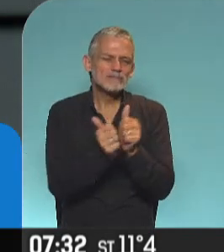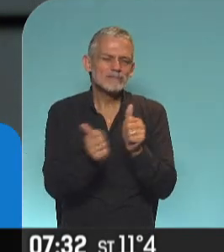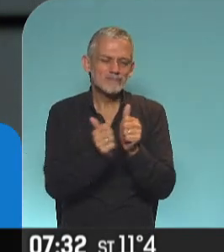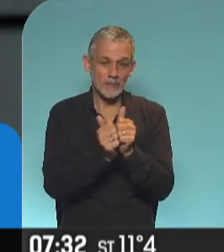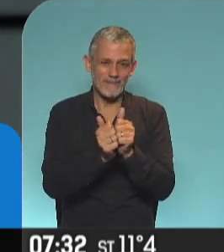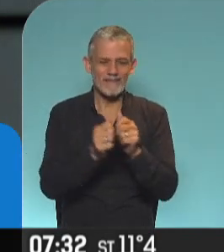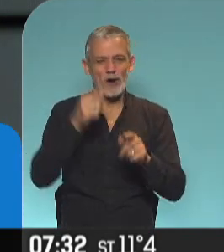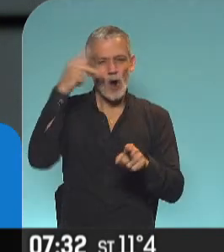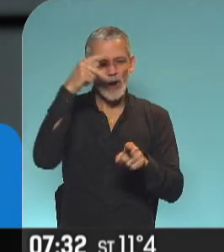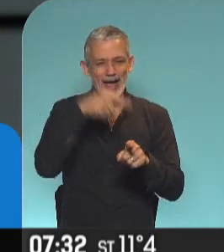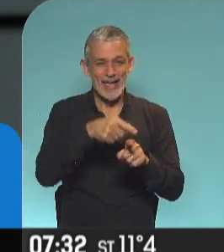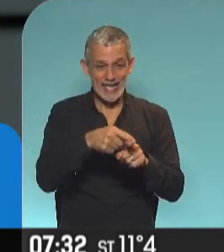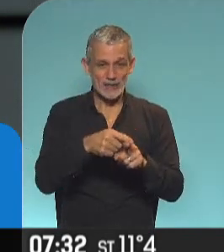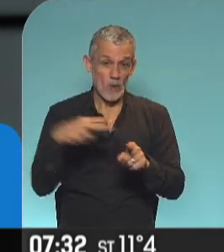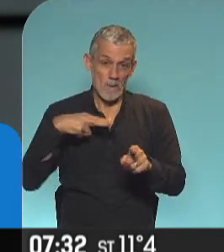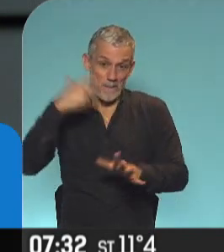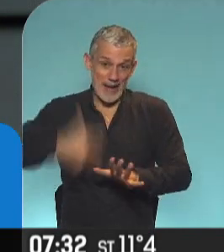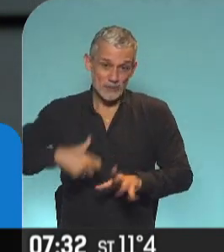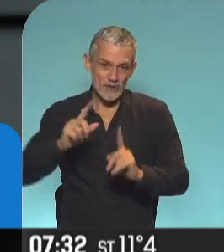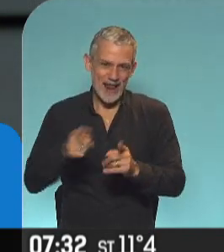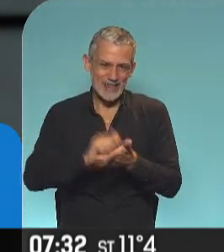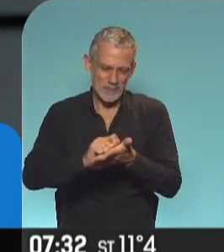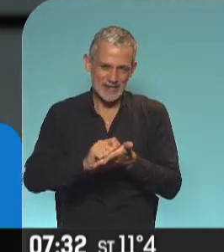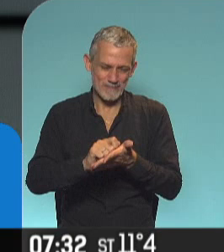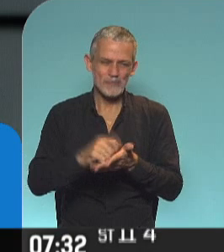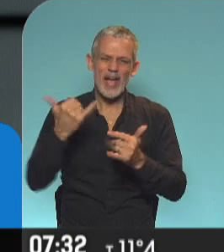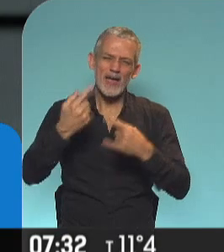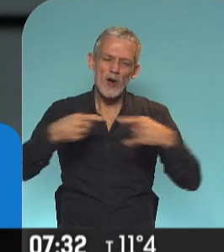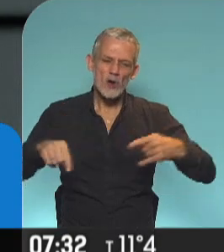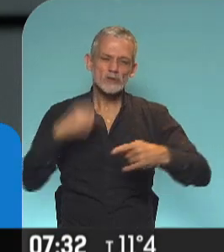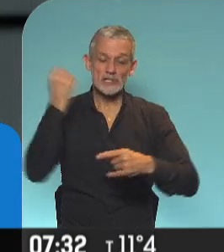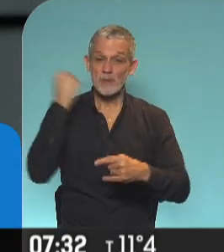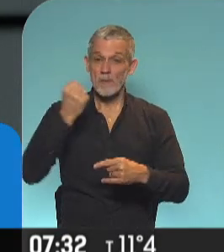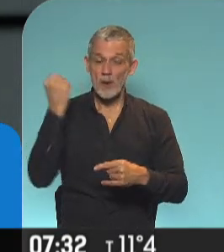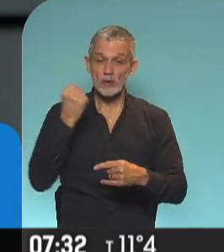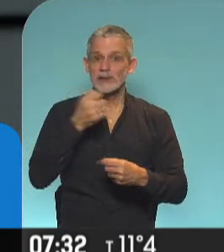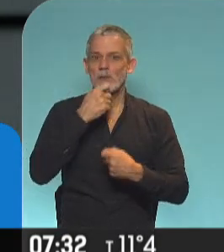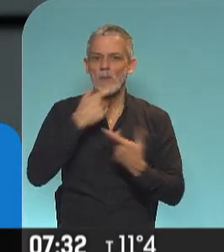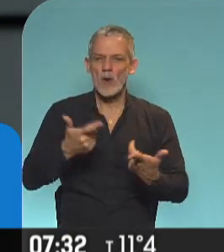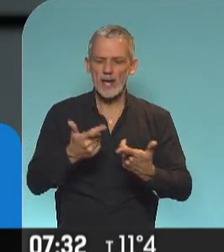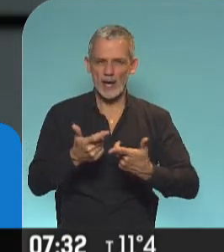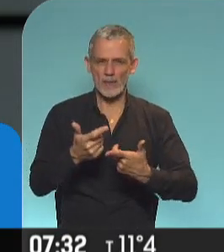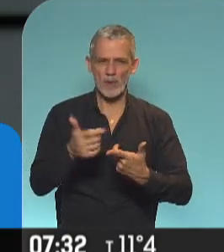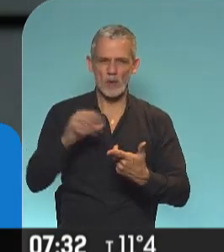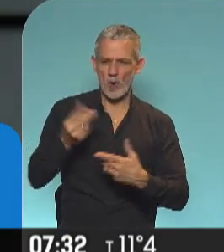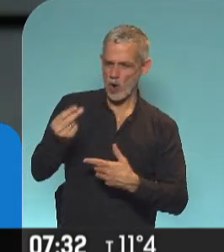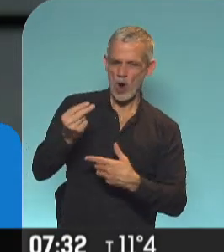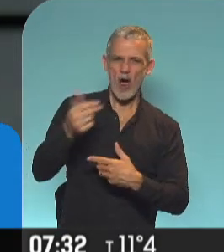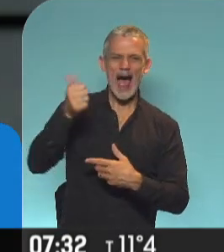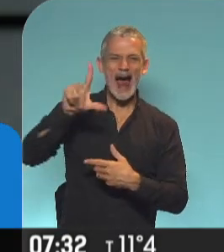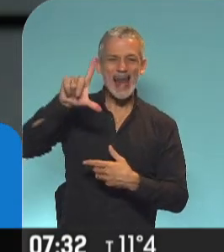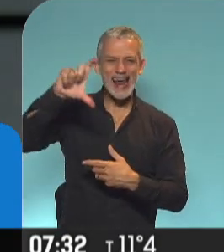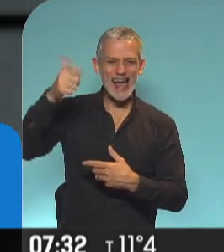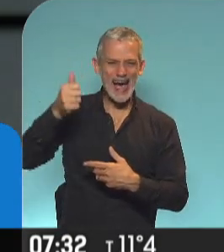proceso político, pero también personal. Recordemos que hay hechos muy trascendentales, el caso de el no al Alca en Mar del Plata. Exacto.